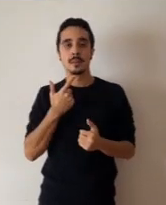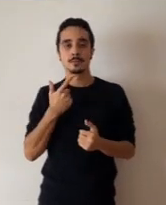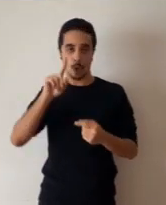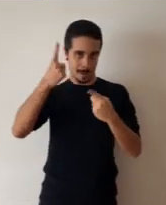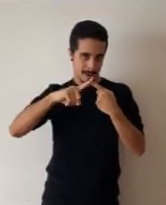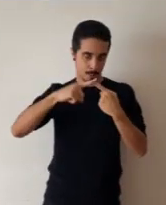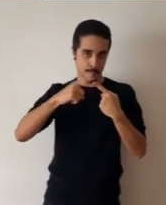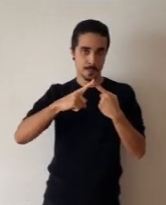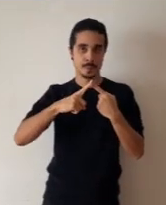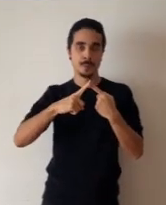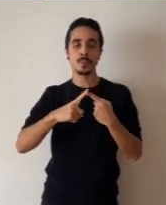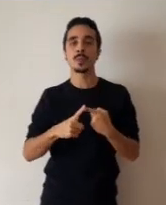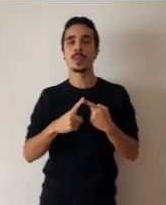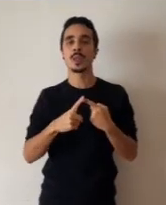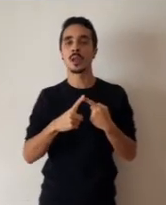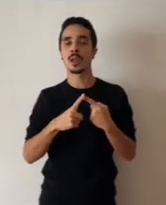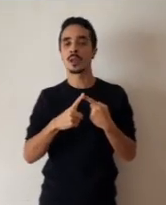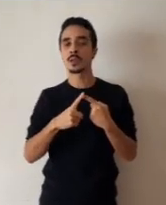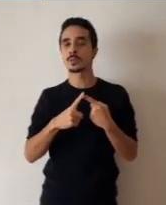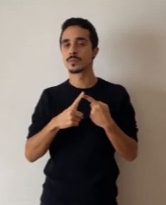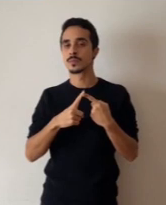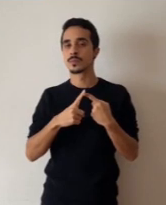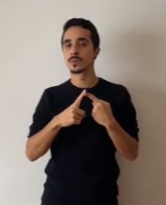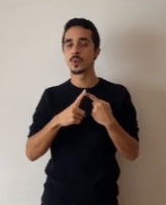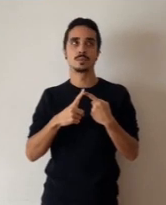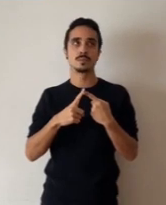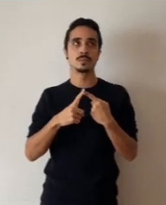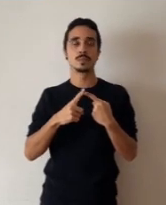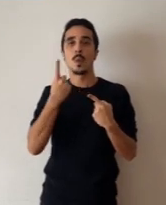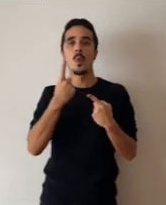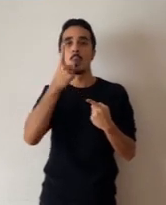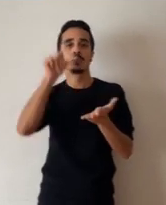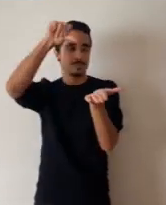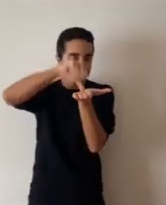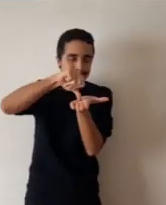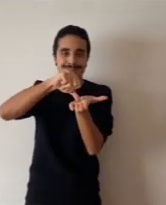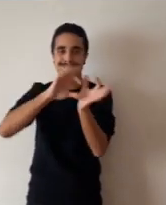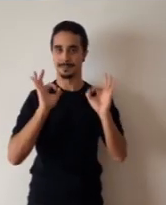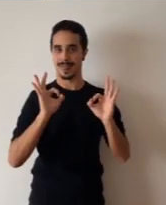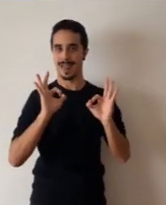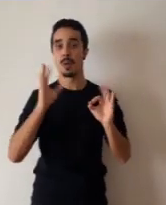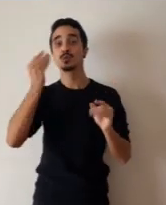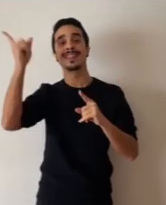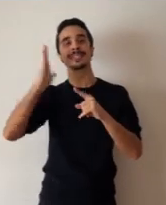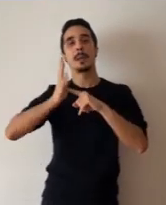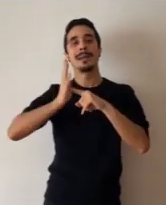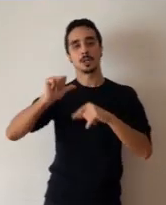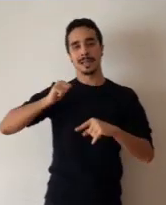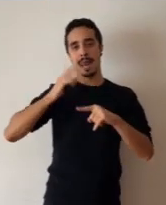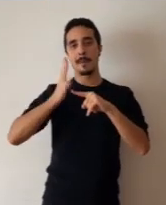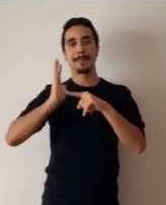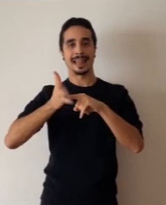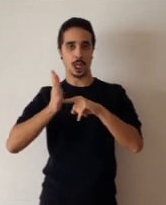Eso es debido a dos cosas. La primera de todas es por tenerlas en un punto concreto. Antes teníamos mucho en